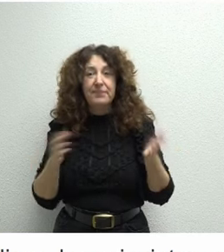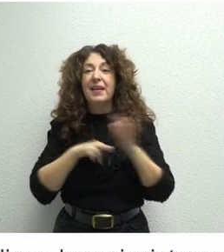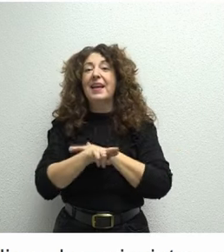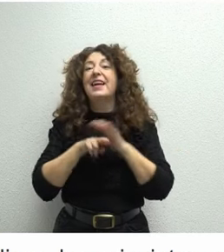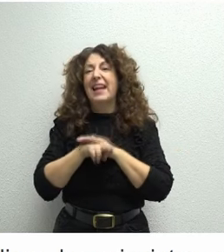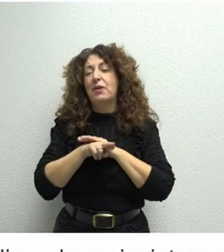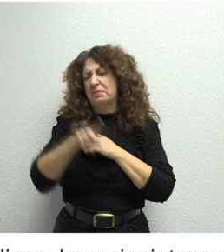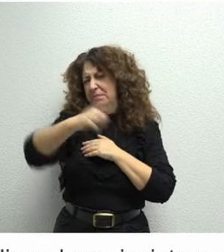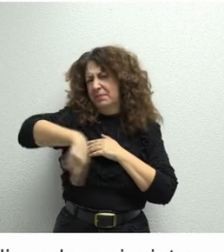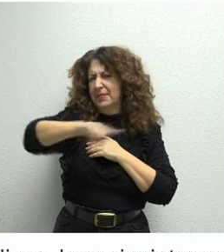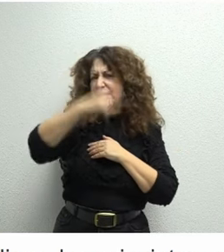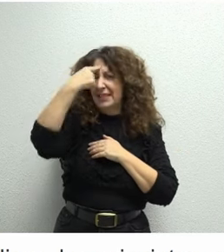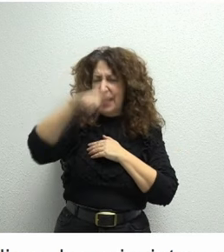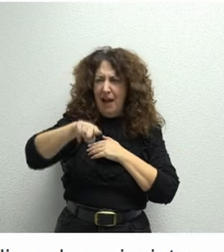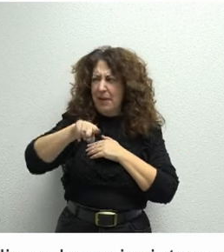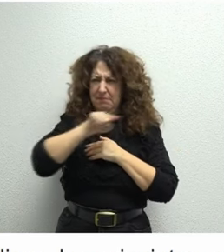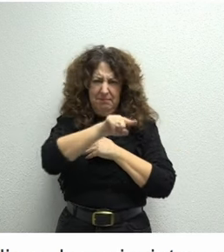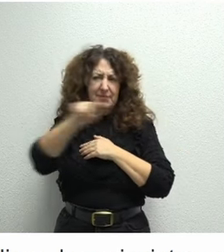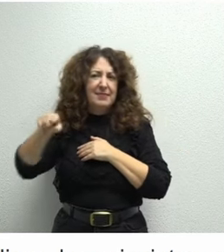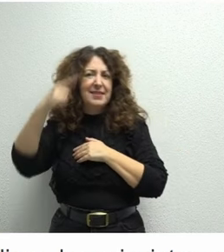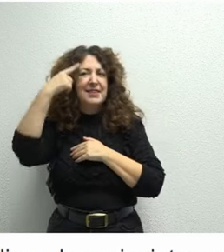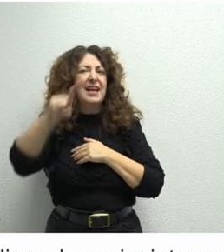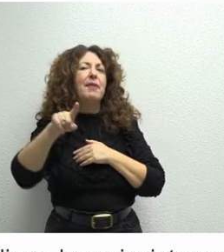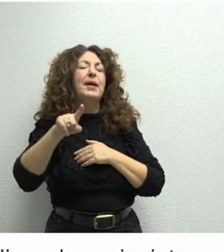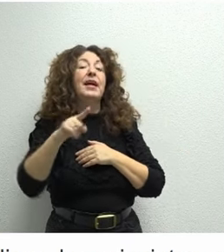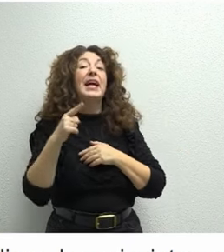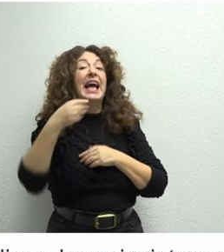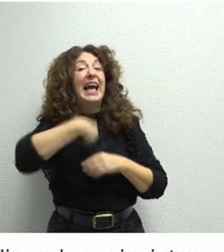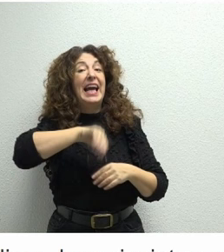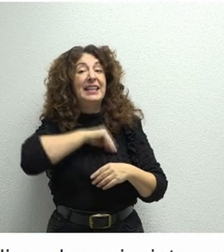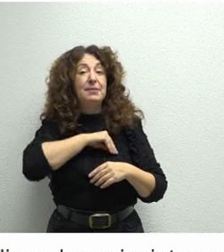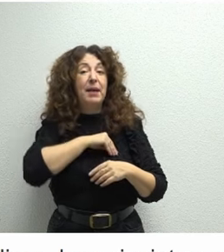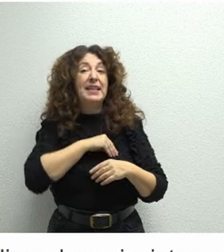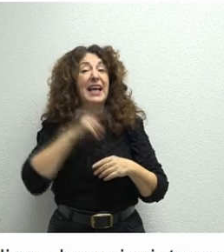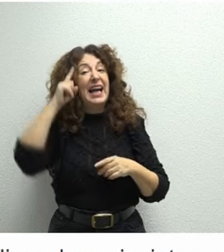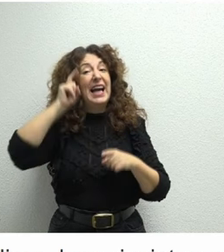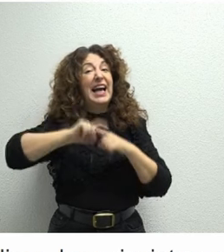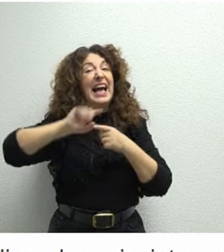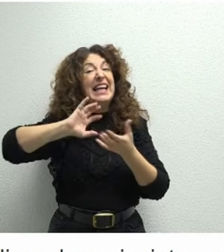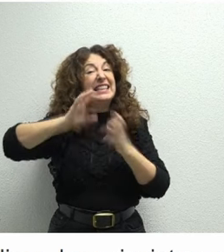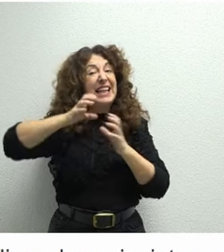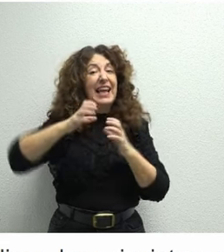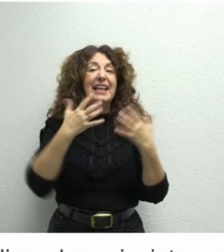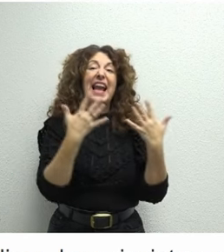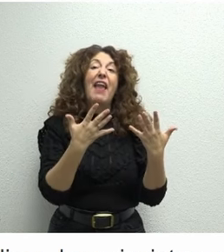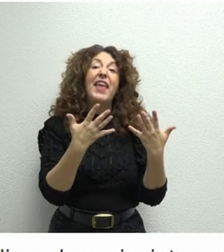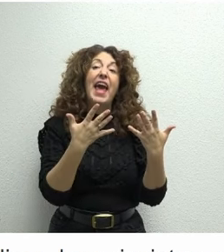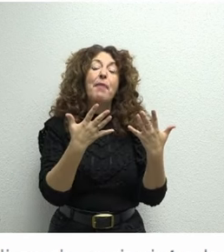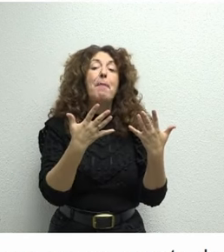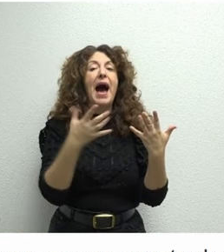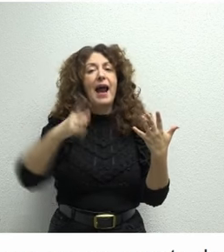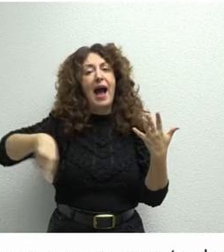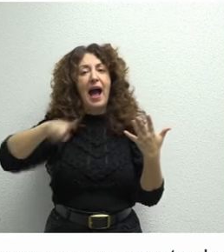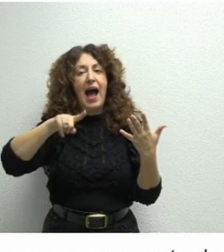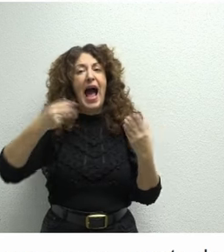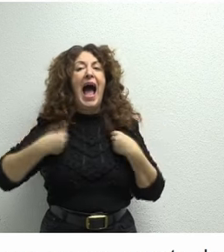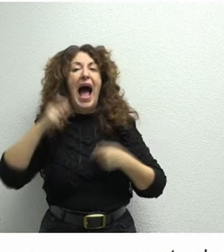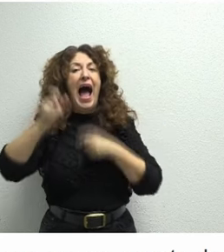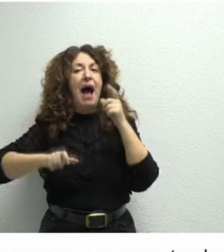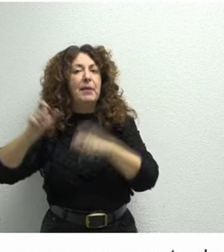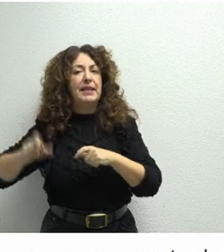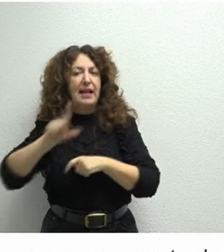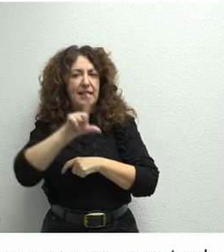se le escapa a nadie que está aquí seguro una ratio en España de 10 psiquiatras por 100,000 habitantes Europa Tiene 18